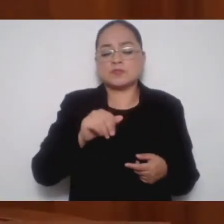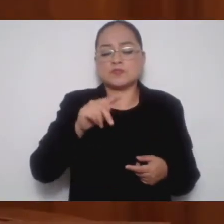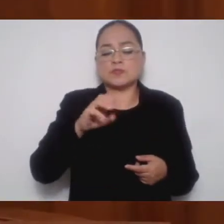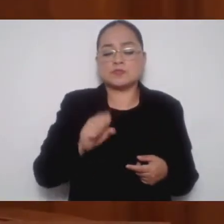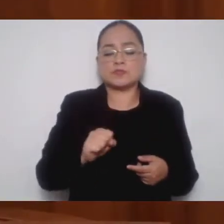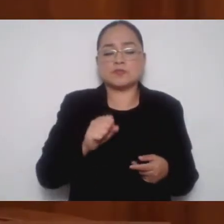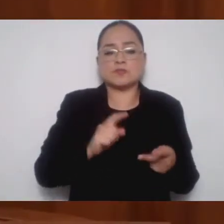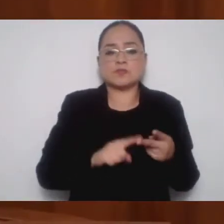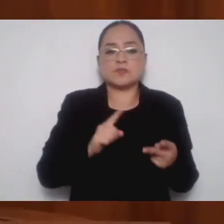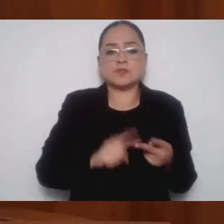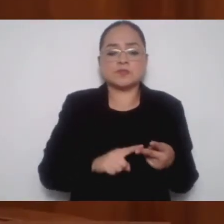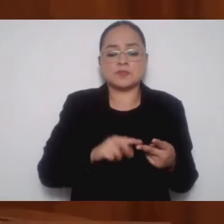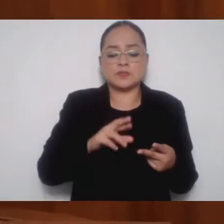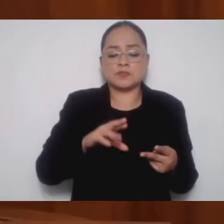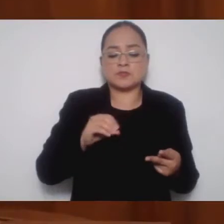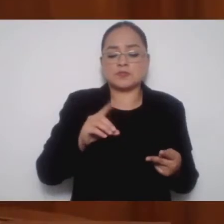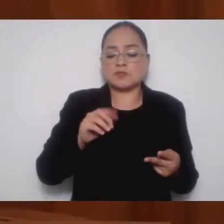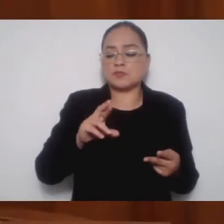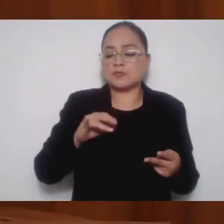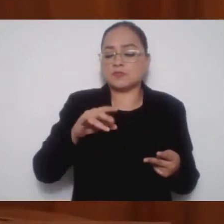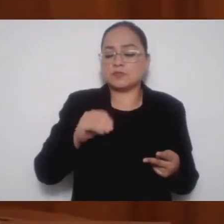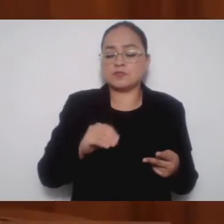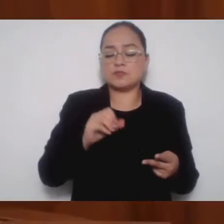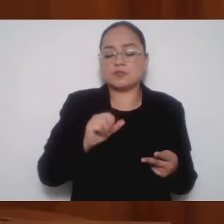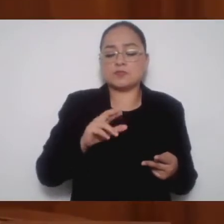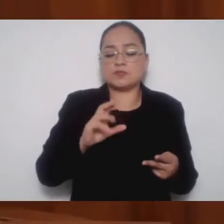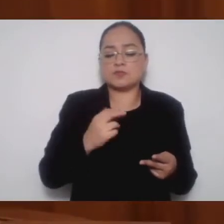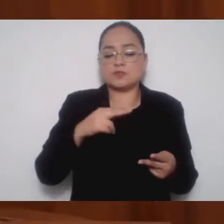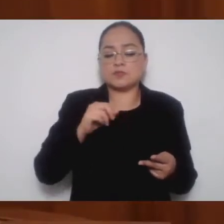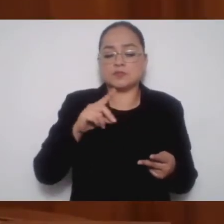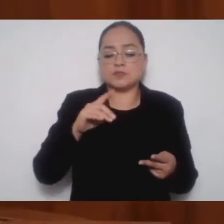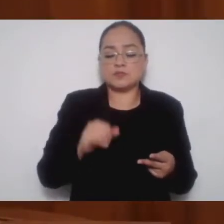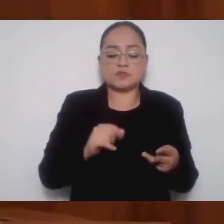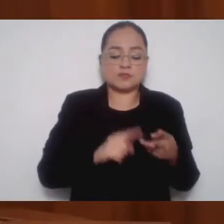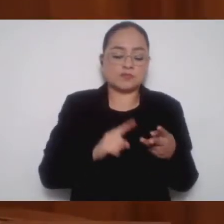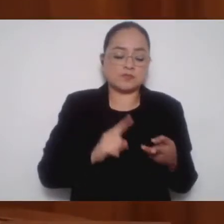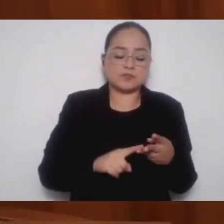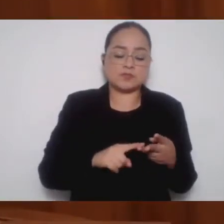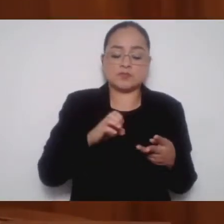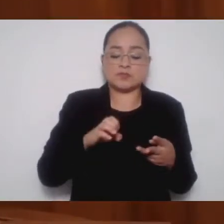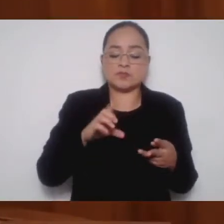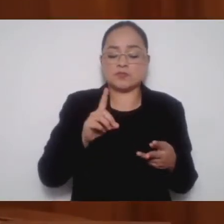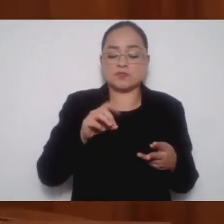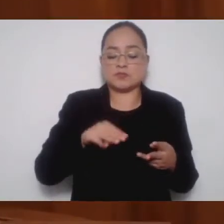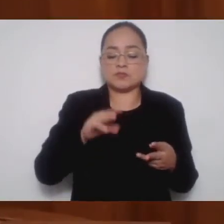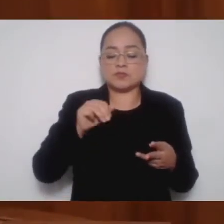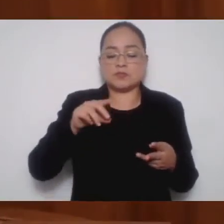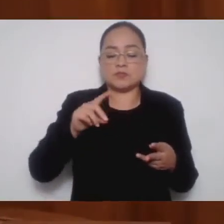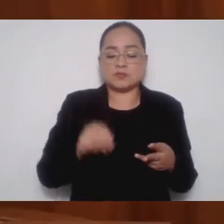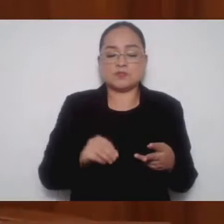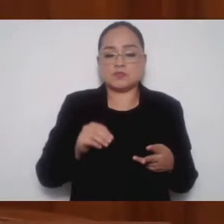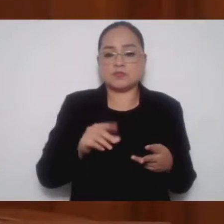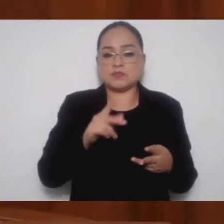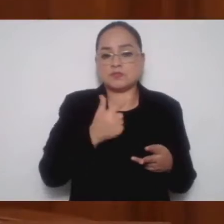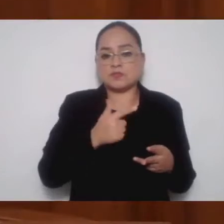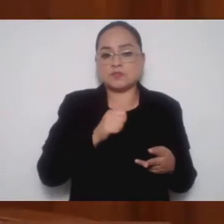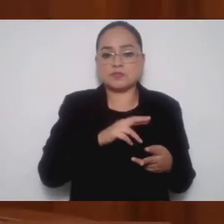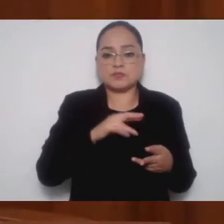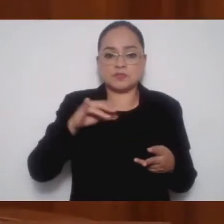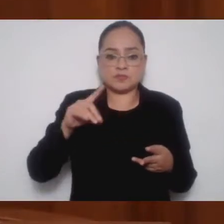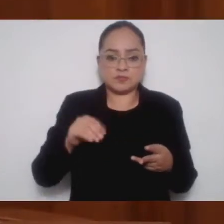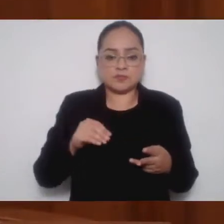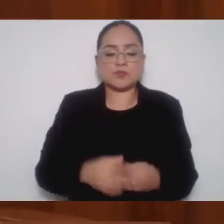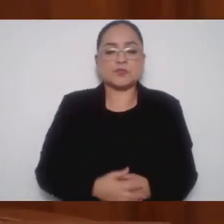Cervantes Martínez, ciudadano Rodrigo Archundia Barrientos, ciudadano Edmundo Porfirio